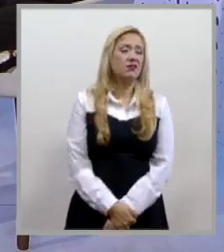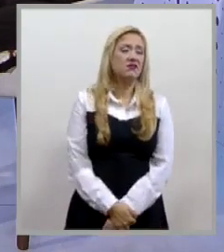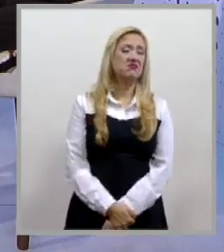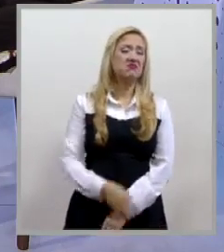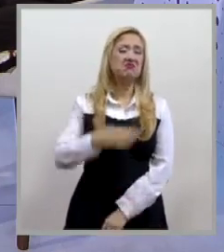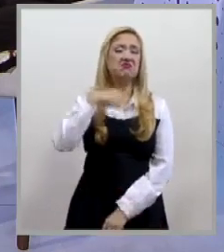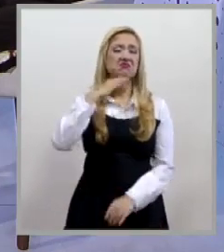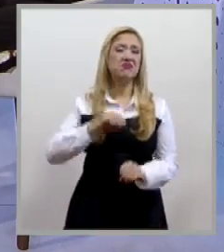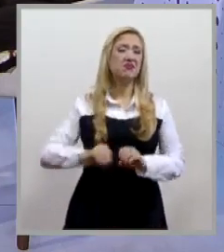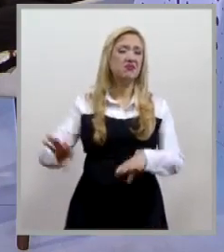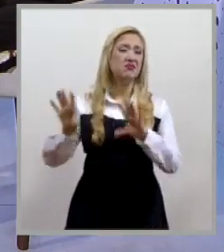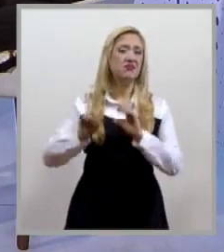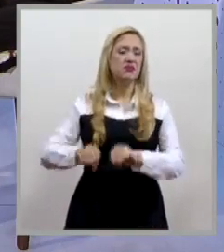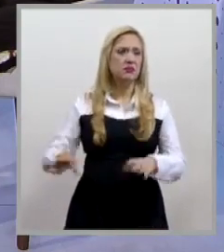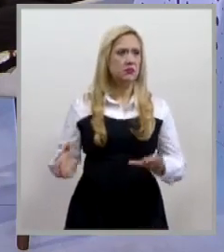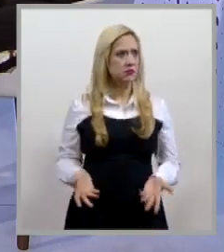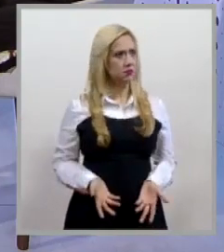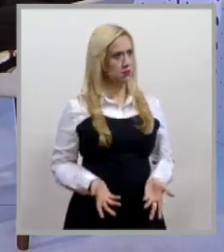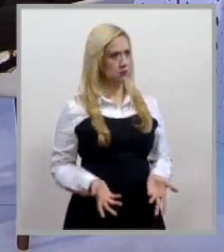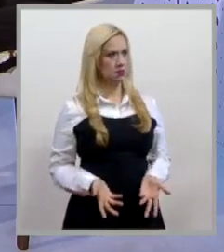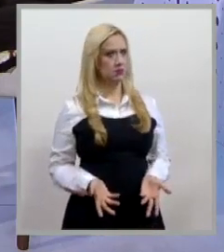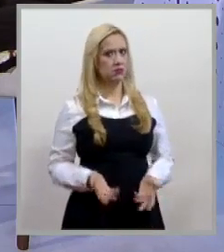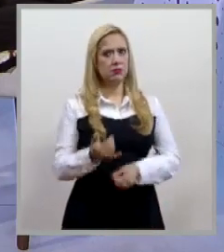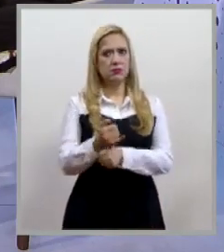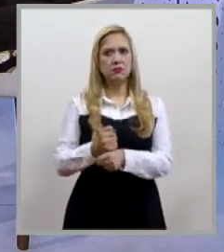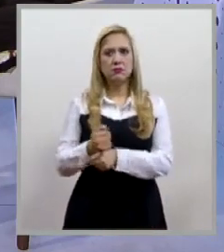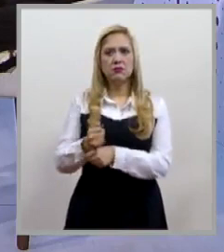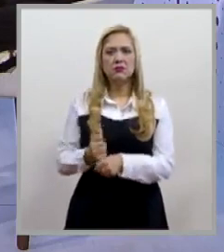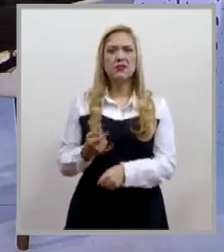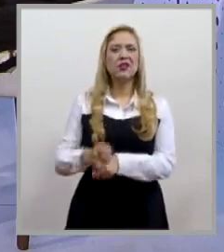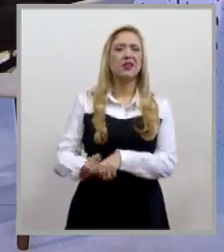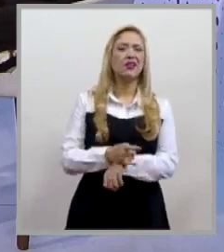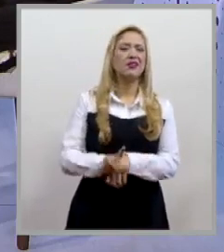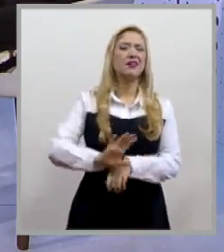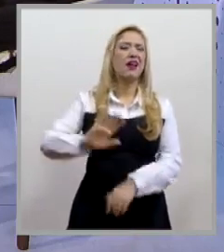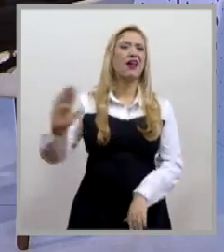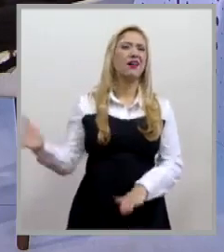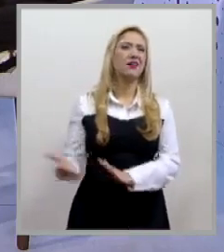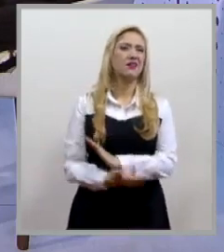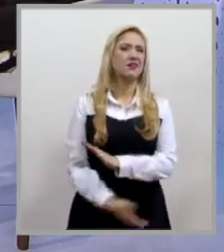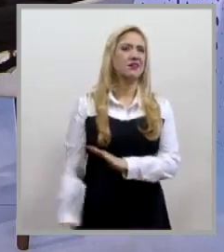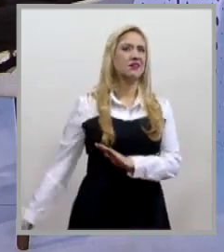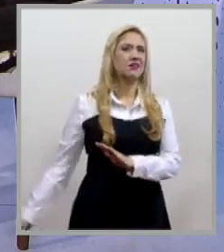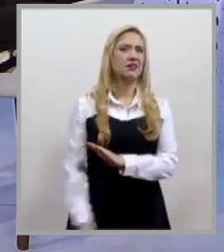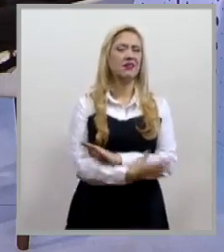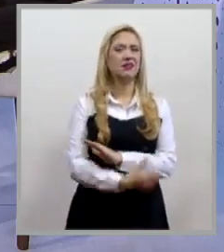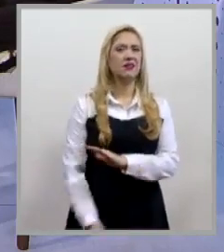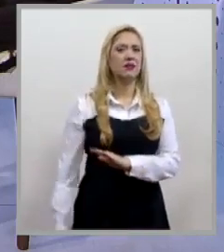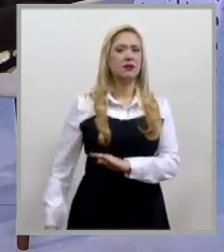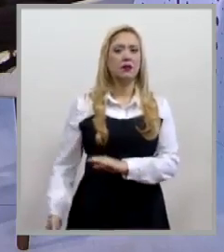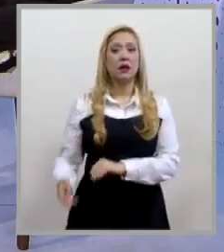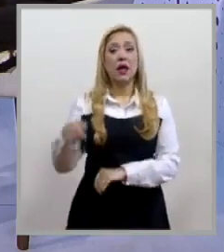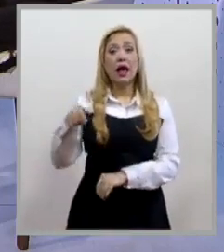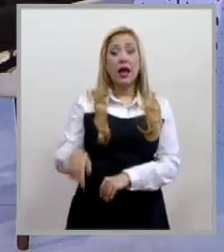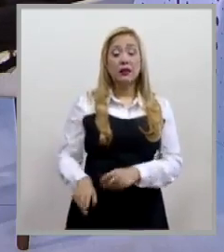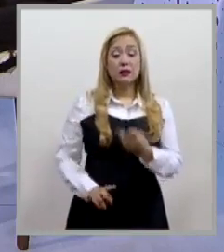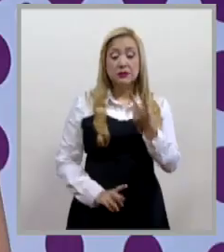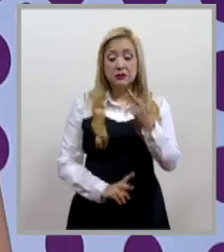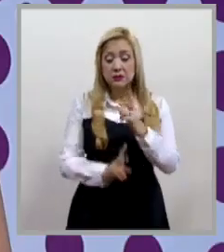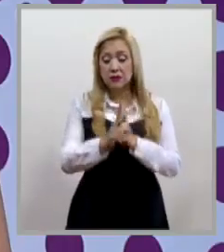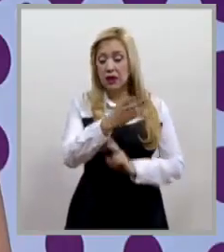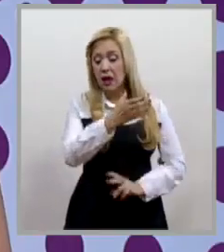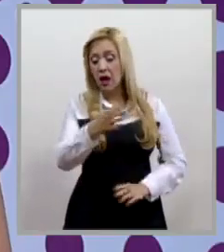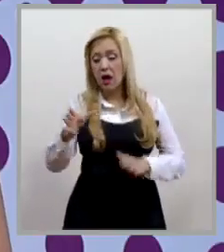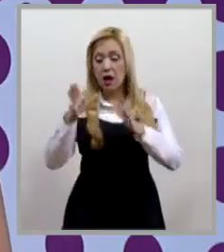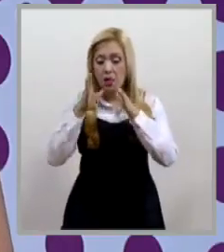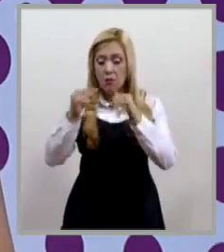sea, estas investigaciones deficientes, todo eso que Campo Algodonero retoma la Corte Interamericana de